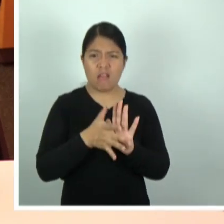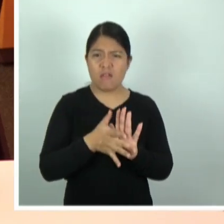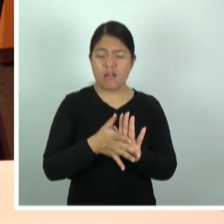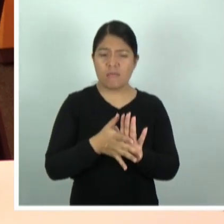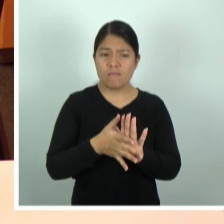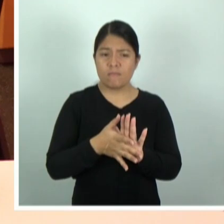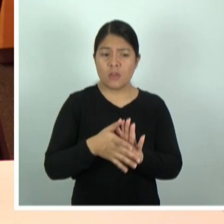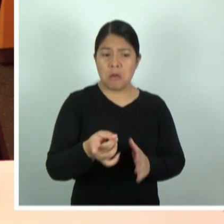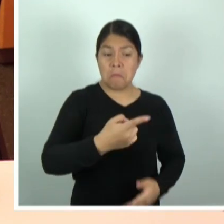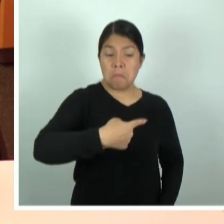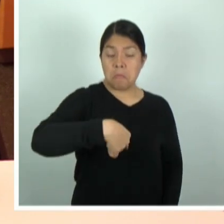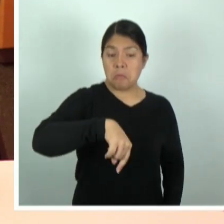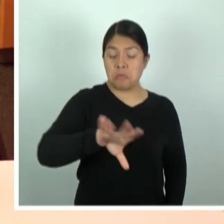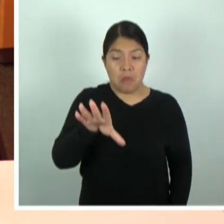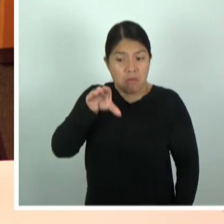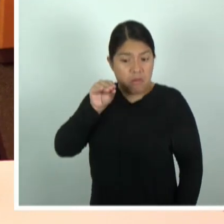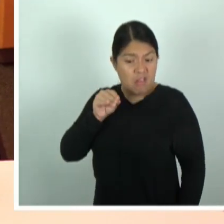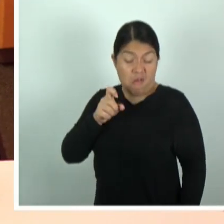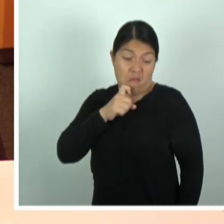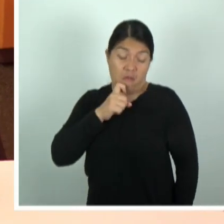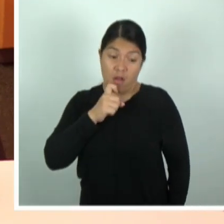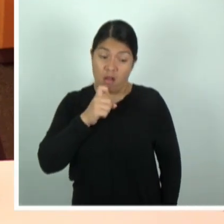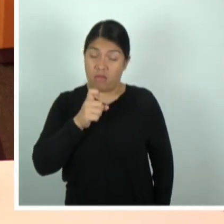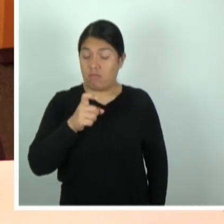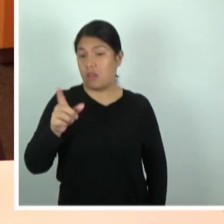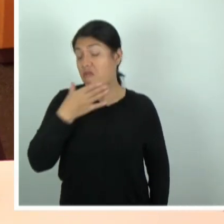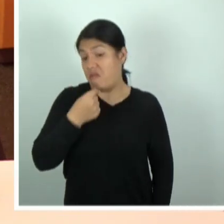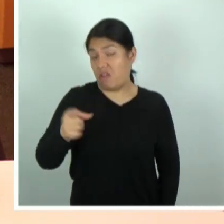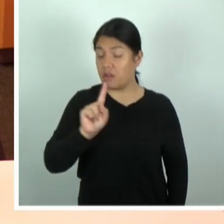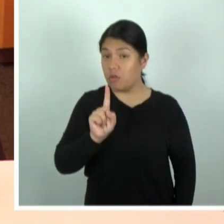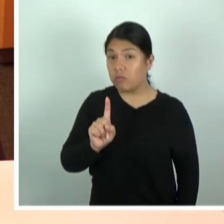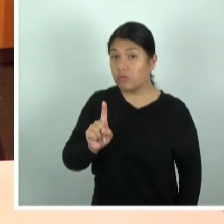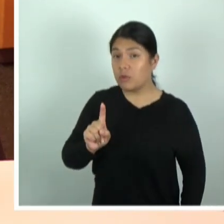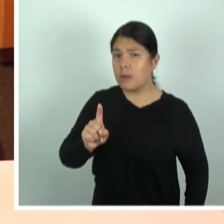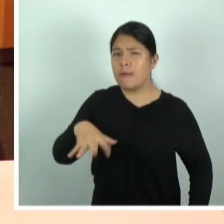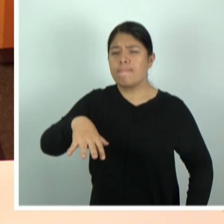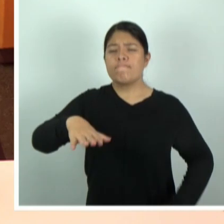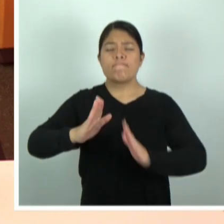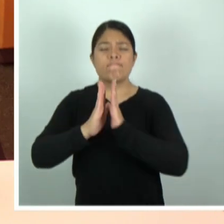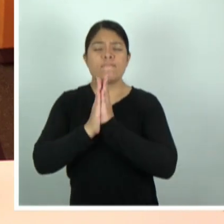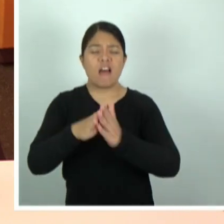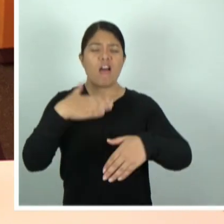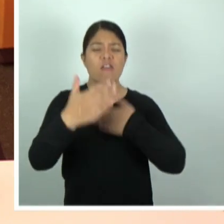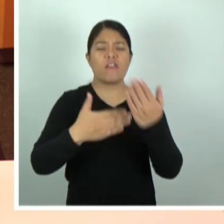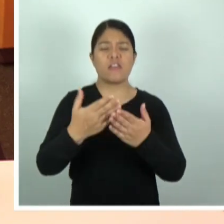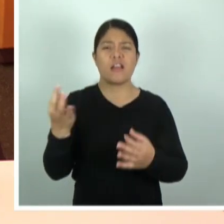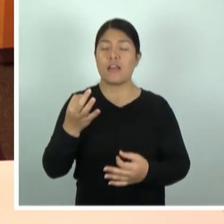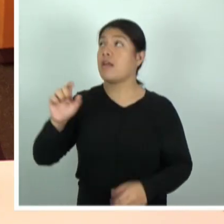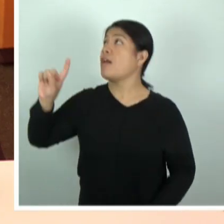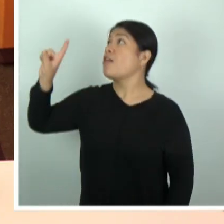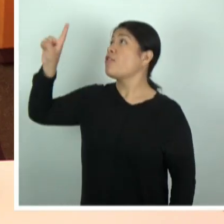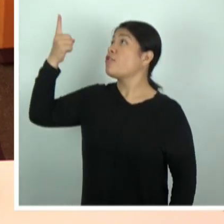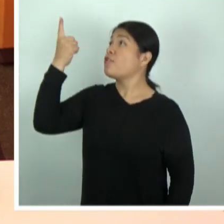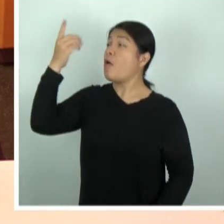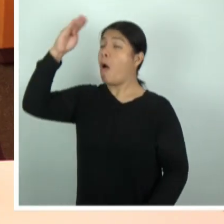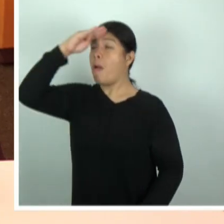nosotros comprender santidad. Santidad es la naturaleza de Dios el Padre.